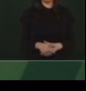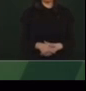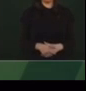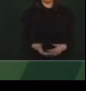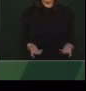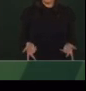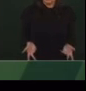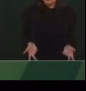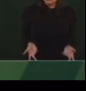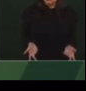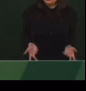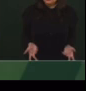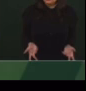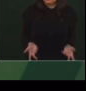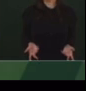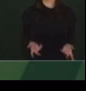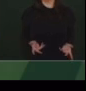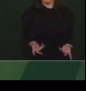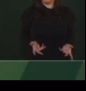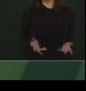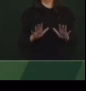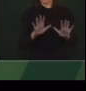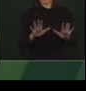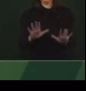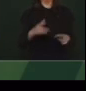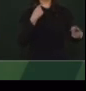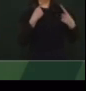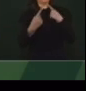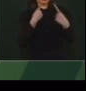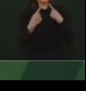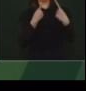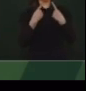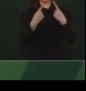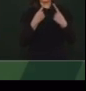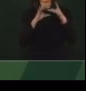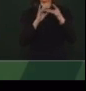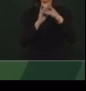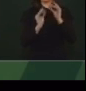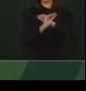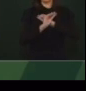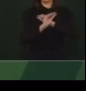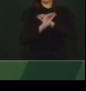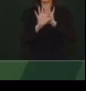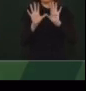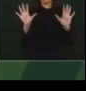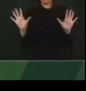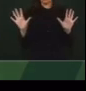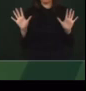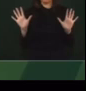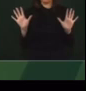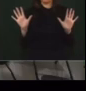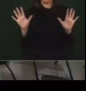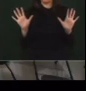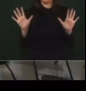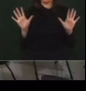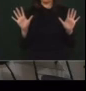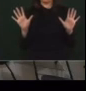Entonces, vamos dialogando sobre este asunto, vamos poniendo las cosas en claro. Pero no es de